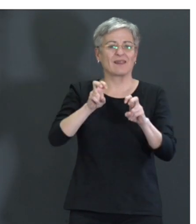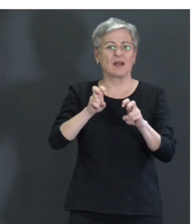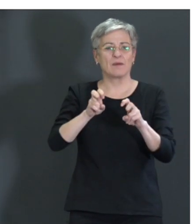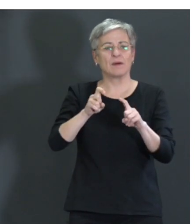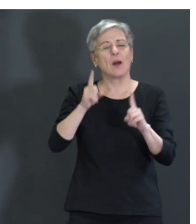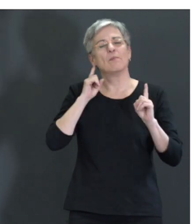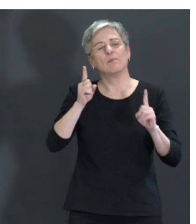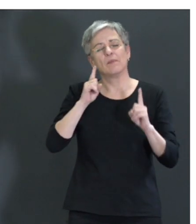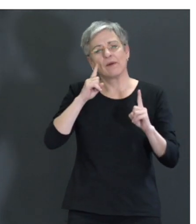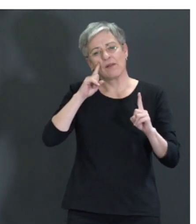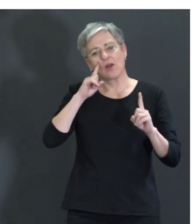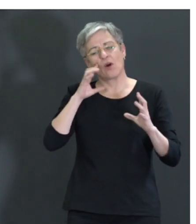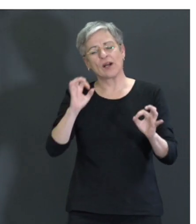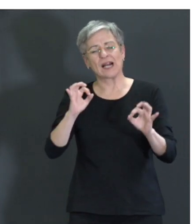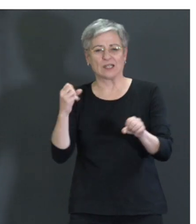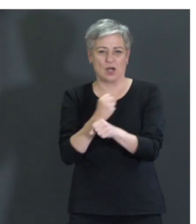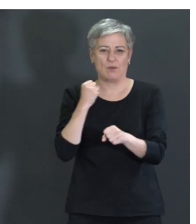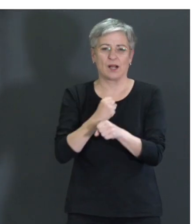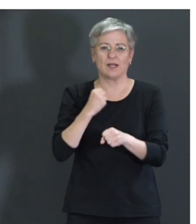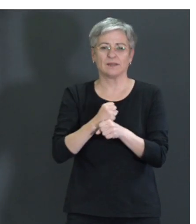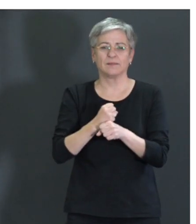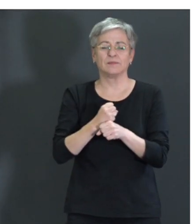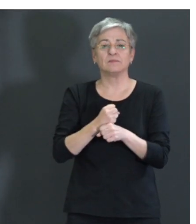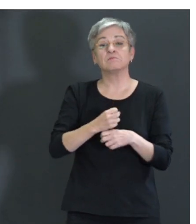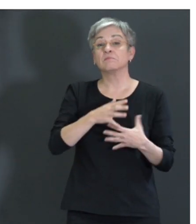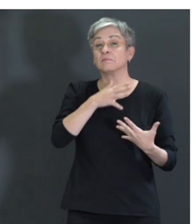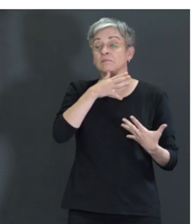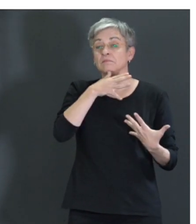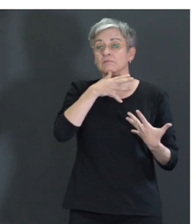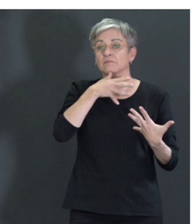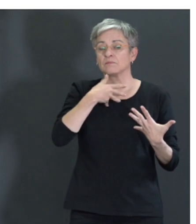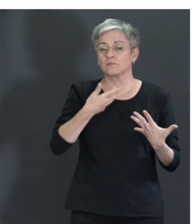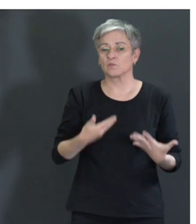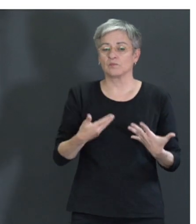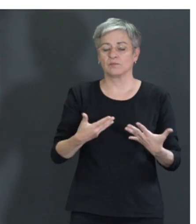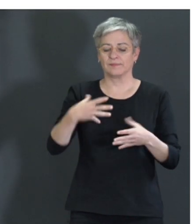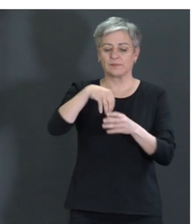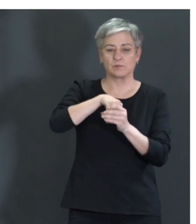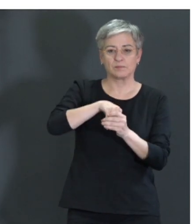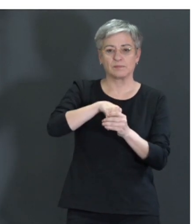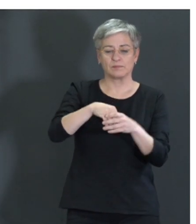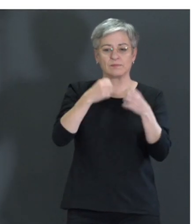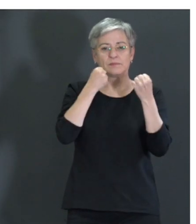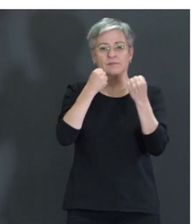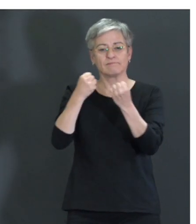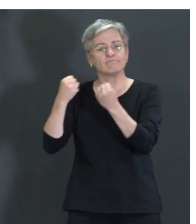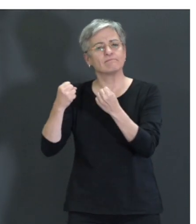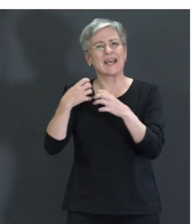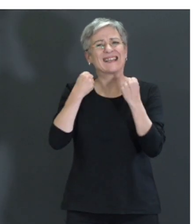prevención de riesgos laborales. Actualmente estoy en una entidad que se denomina Full